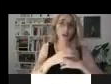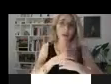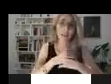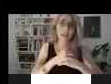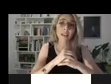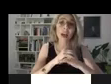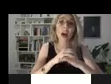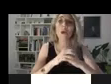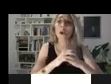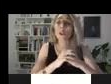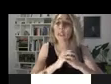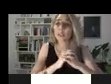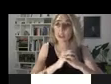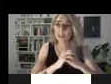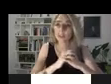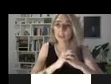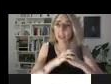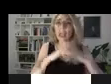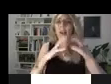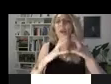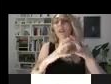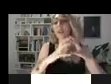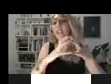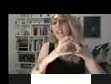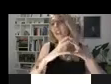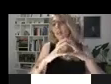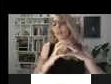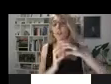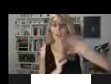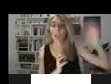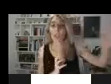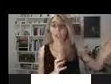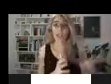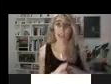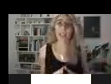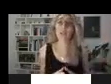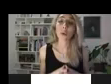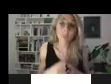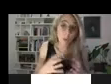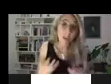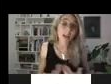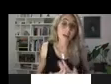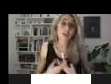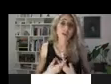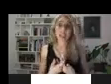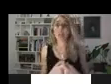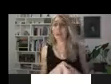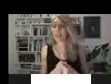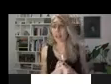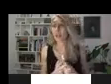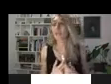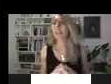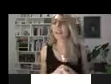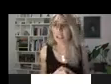el resto de los países. Por lo tanto, cuando decíamos que nuestro mercado